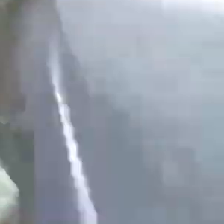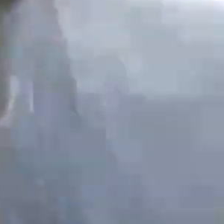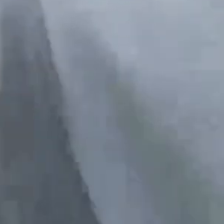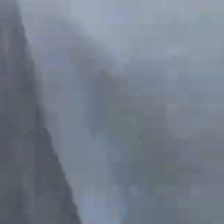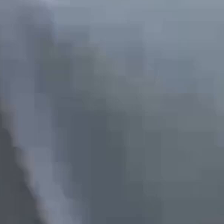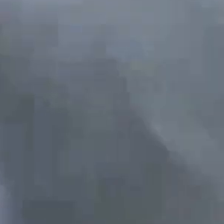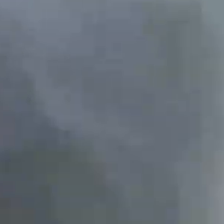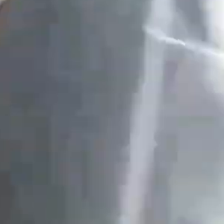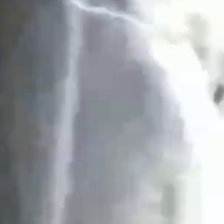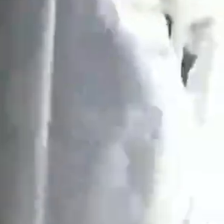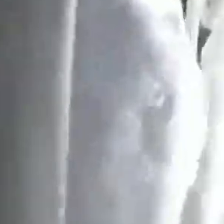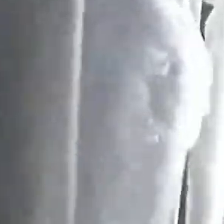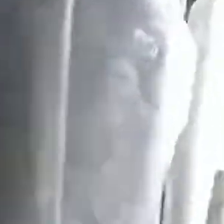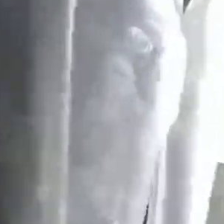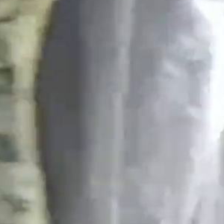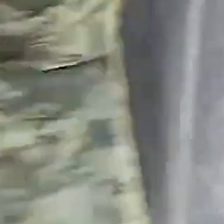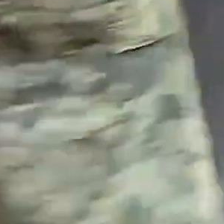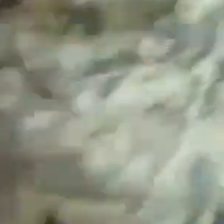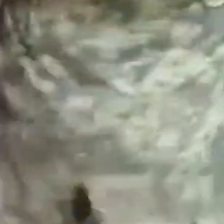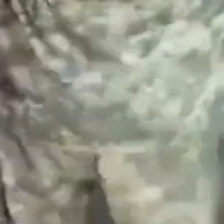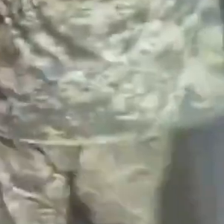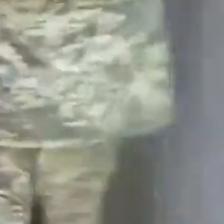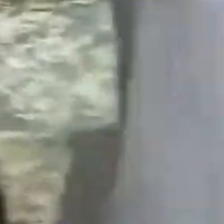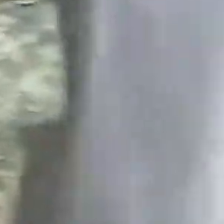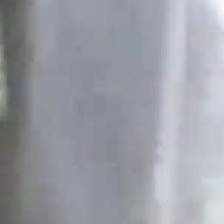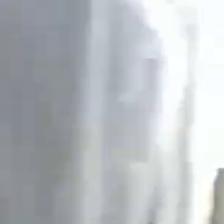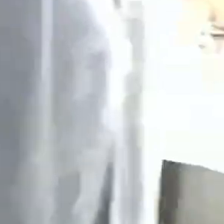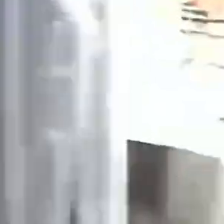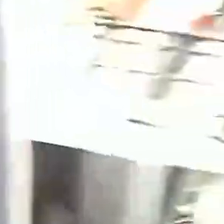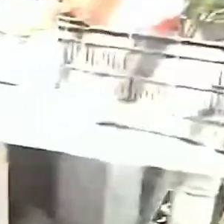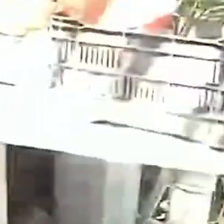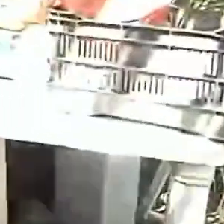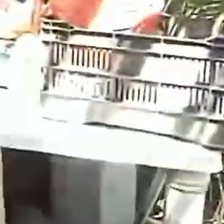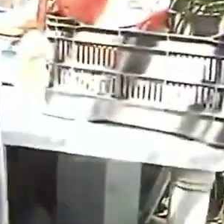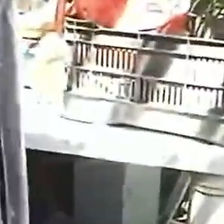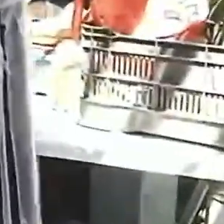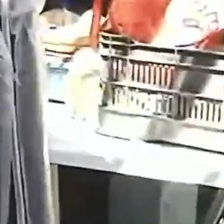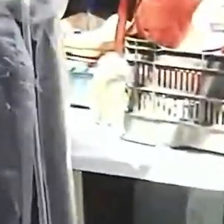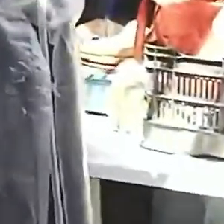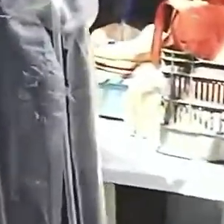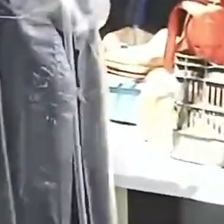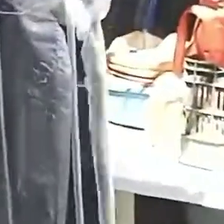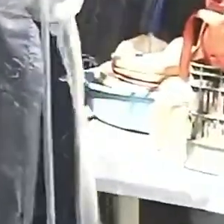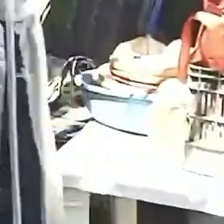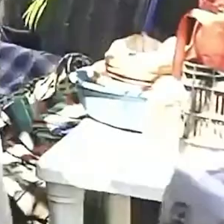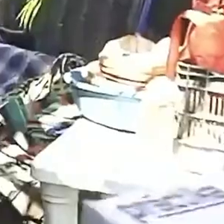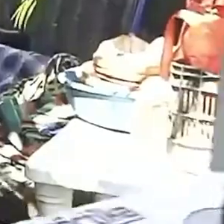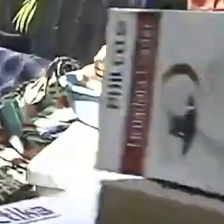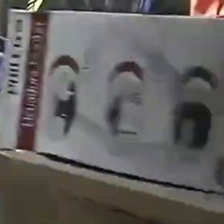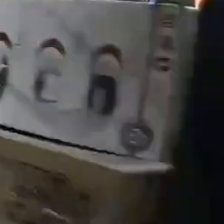ya son más de 20,000 elementos solo de las Fuerzas Armadas.